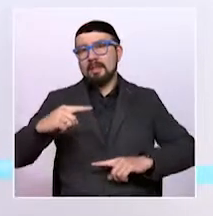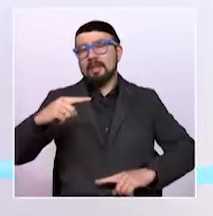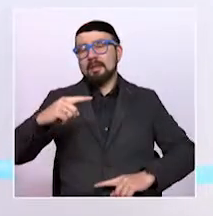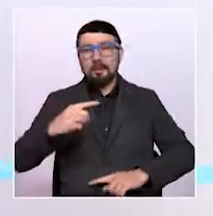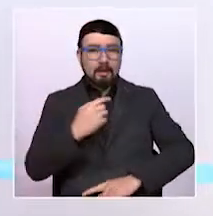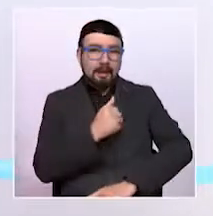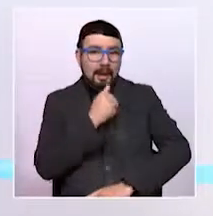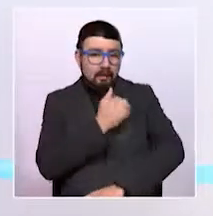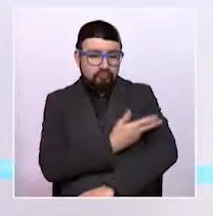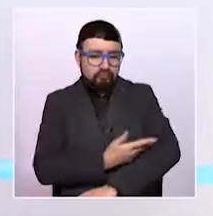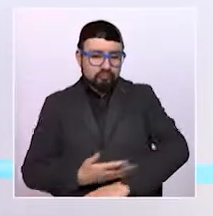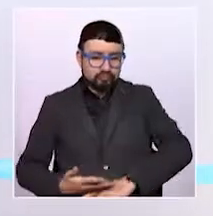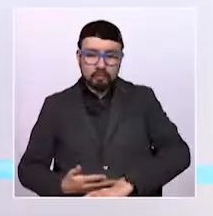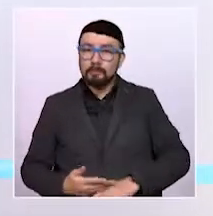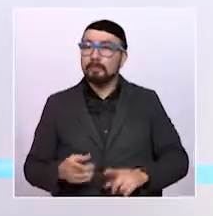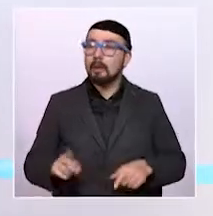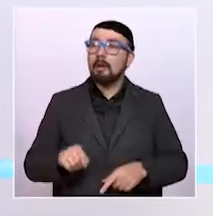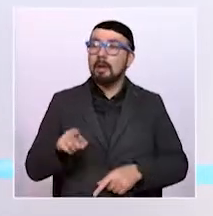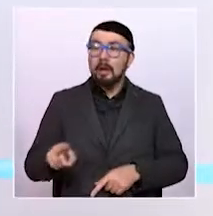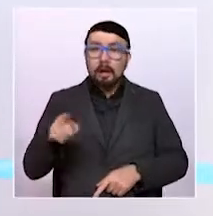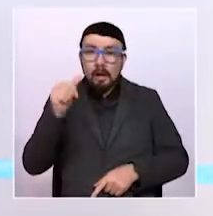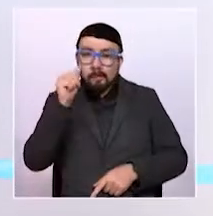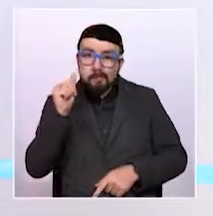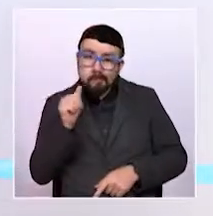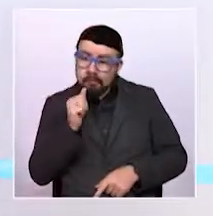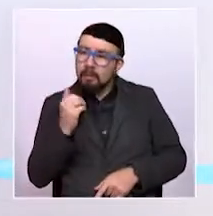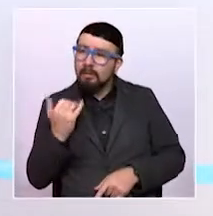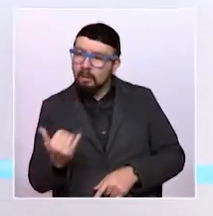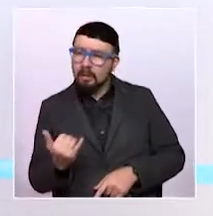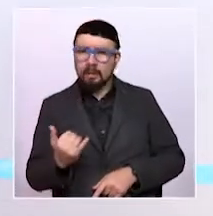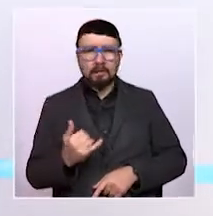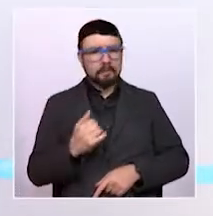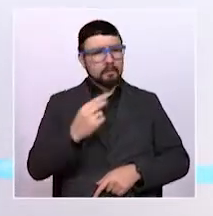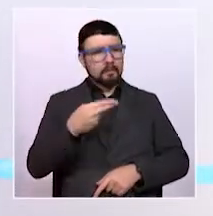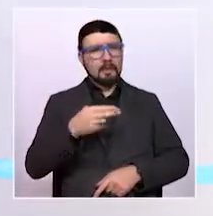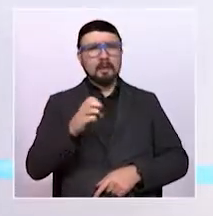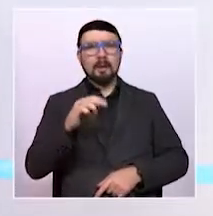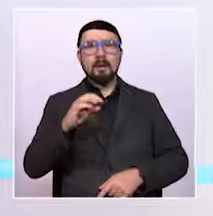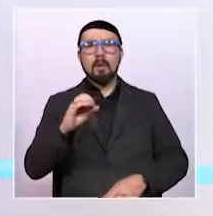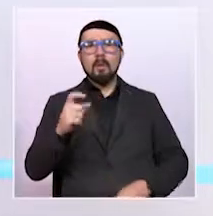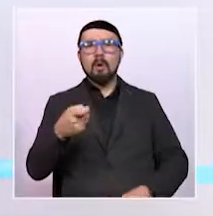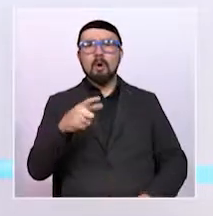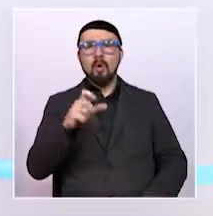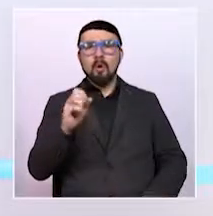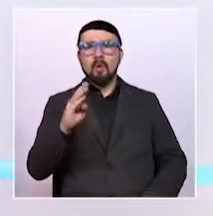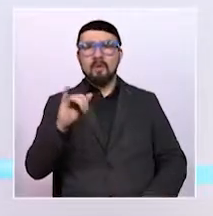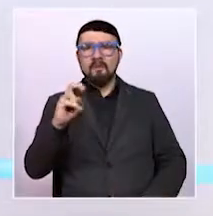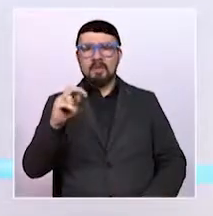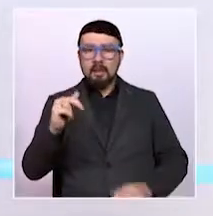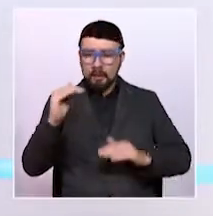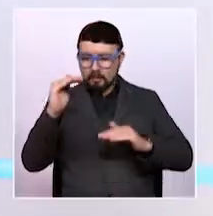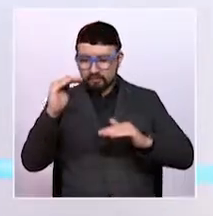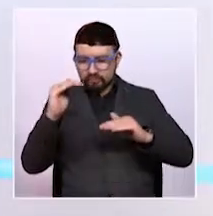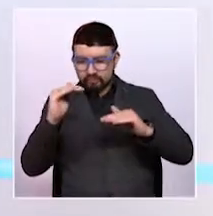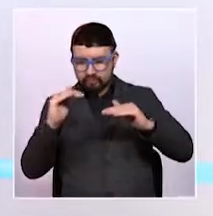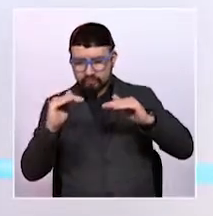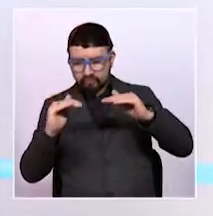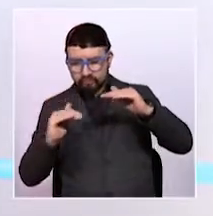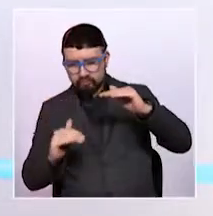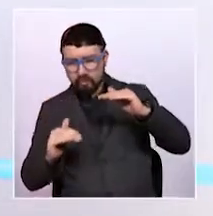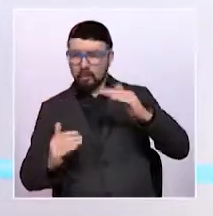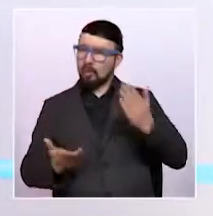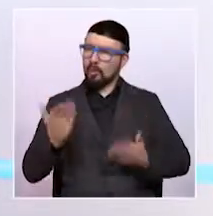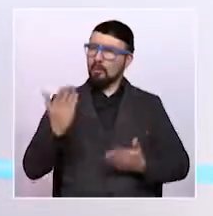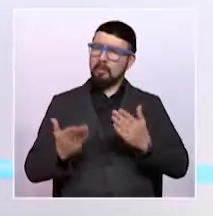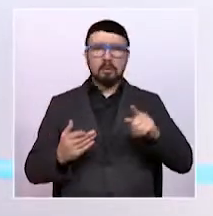embarazo tenga niveles que son de hemoglobina más bajos que si yo los comparo con exámenes de